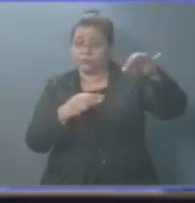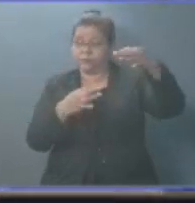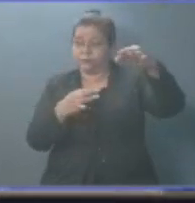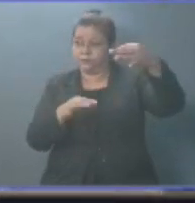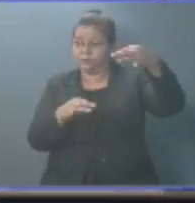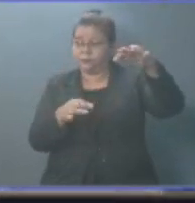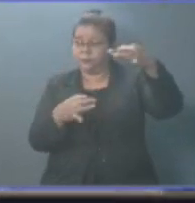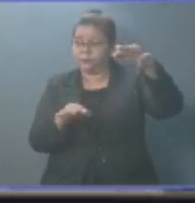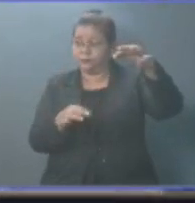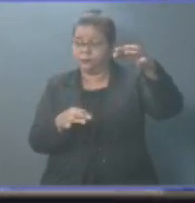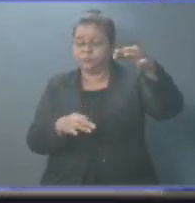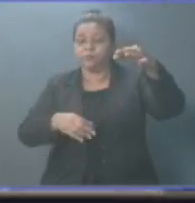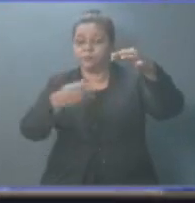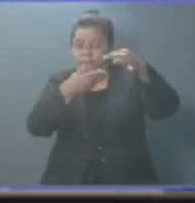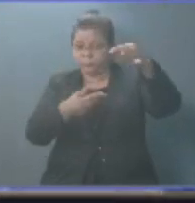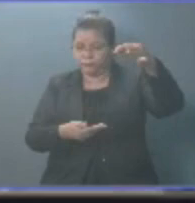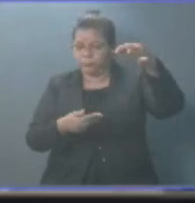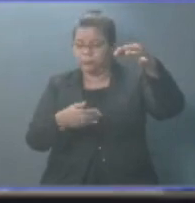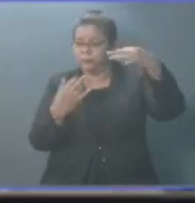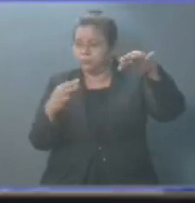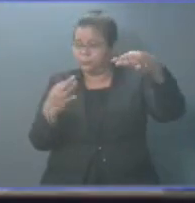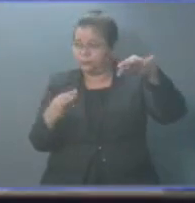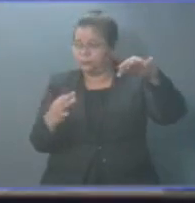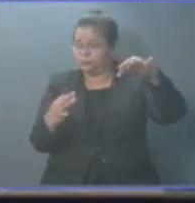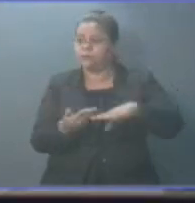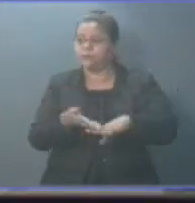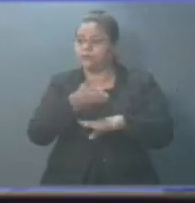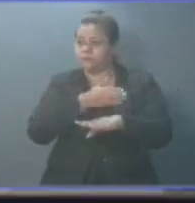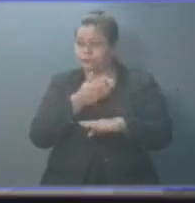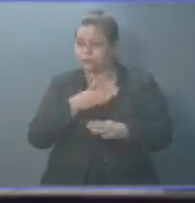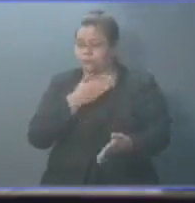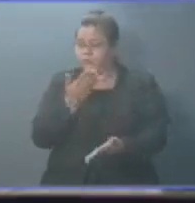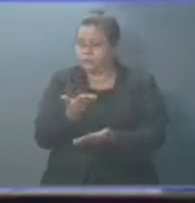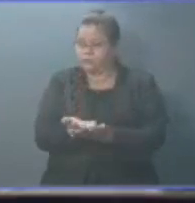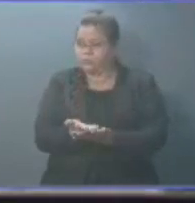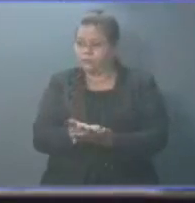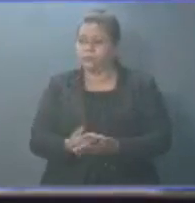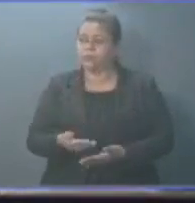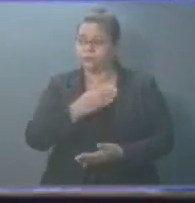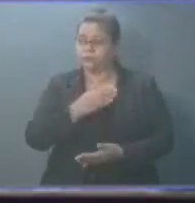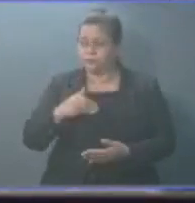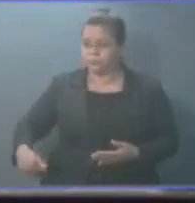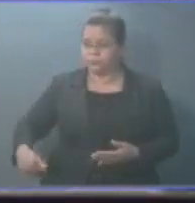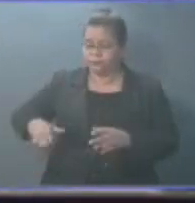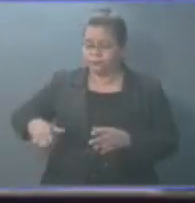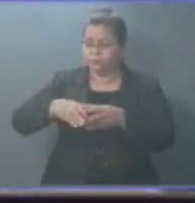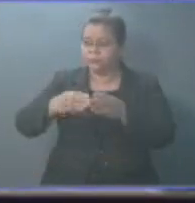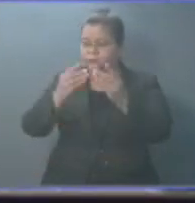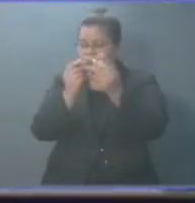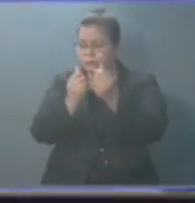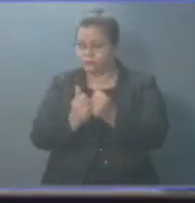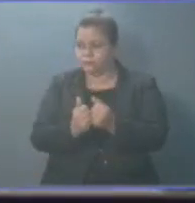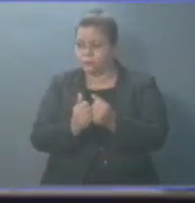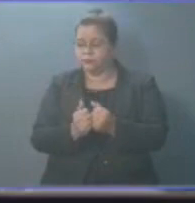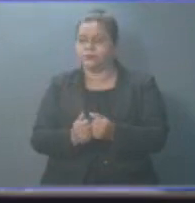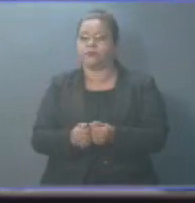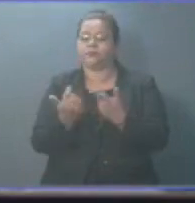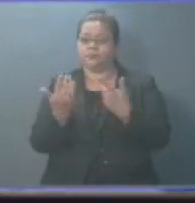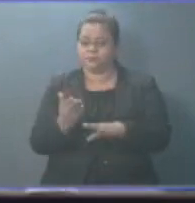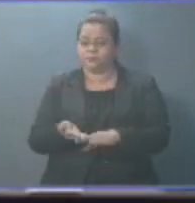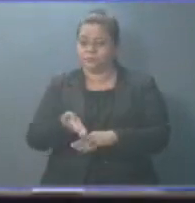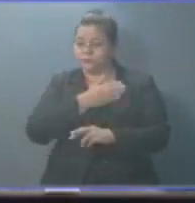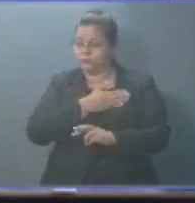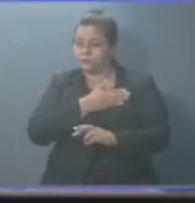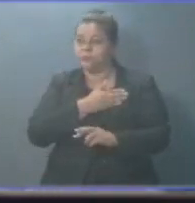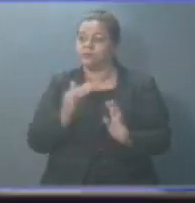manos una pieza, una nota que introdujo, por cierto, el presidente de la Comisión de Hacienda y Especial de Presupuesto en la anterior